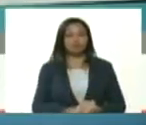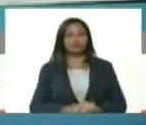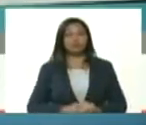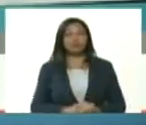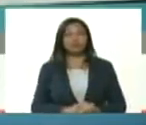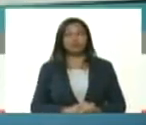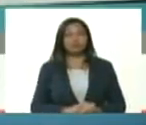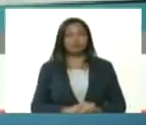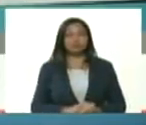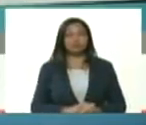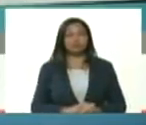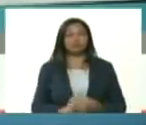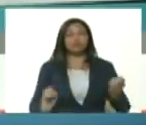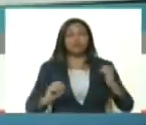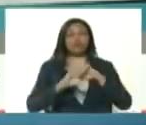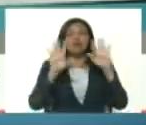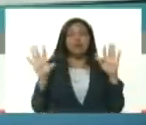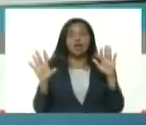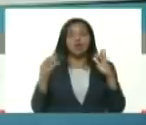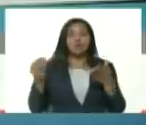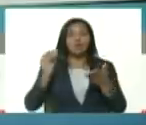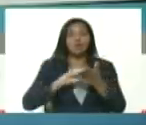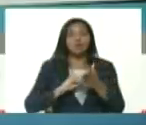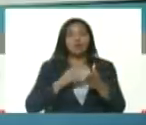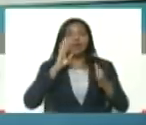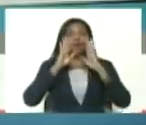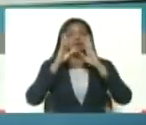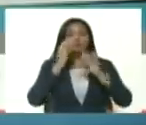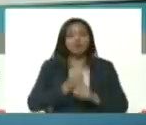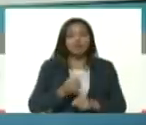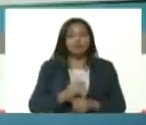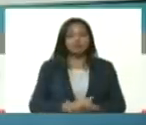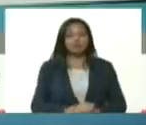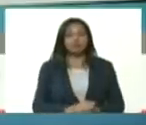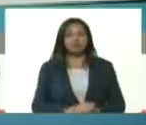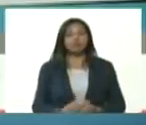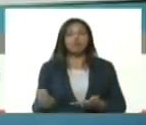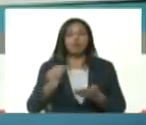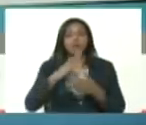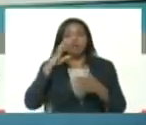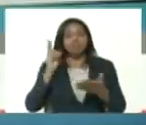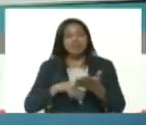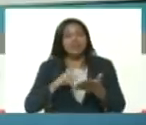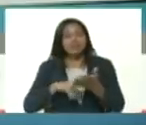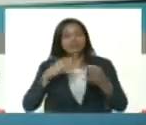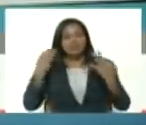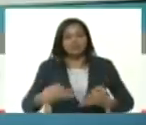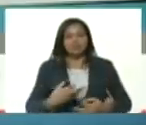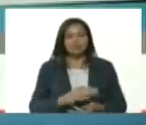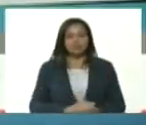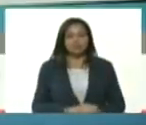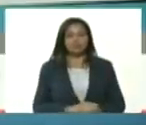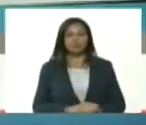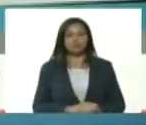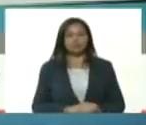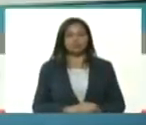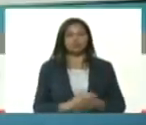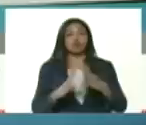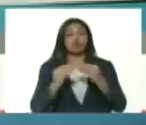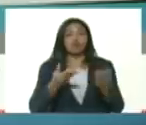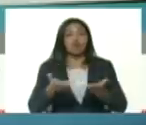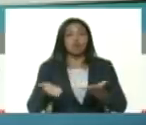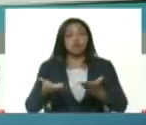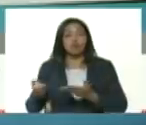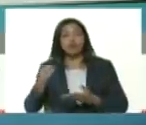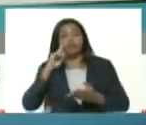con certeza, volver en confianza, volver de verdad, verdad, con todos los